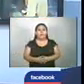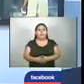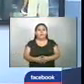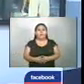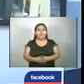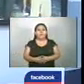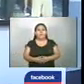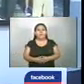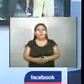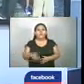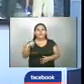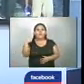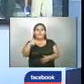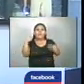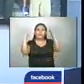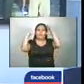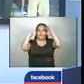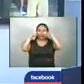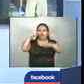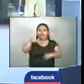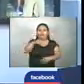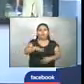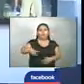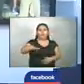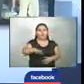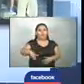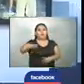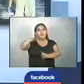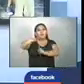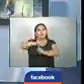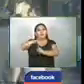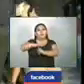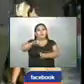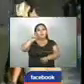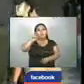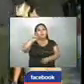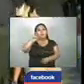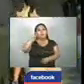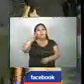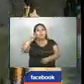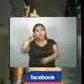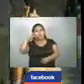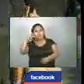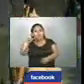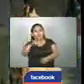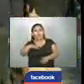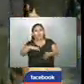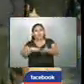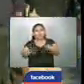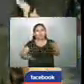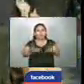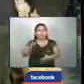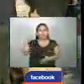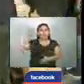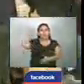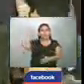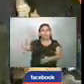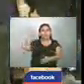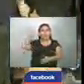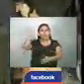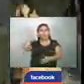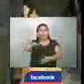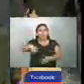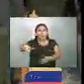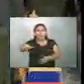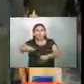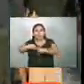Así es, buenas noches, me encuentro en la colonia Santa Lucía, en el municipio de Mexicanos. Tras de mí se encuentra uno de los cubos